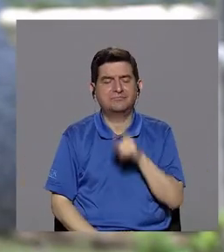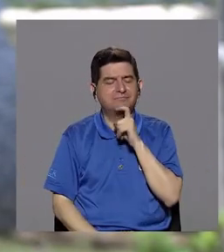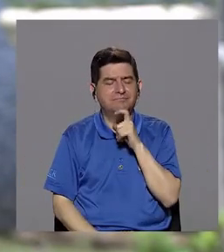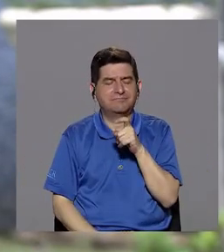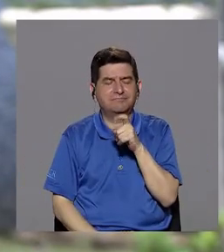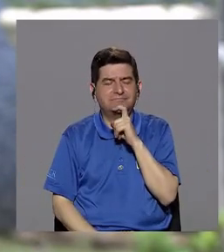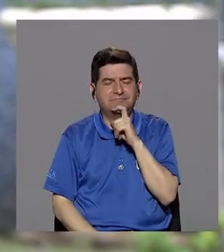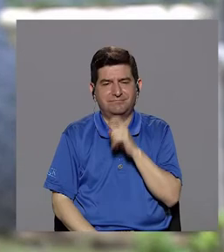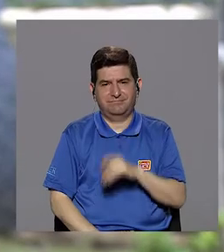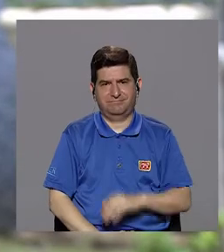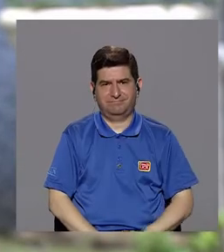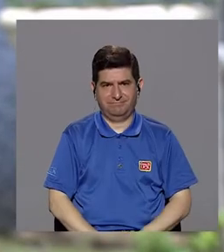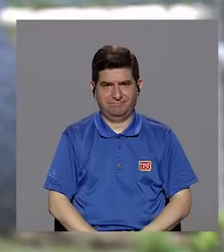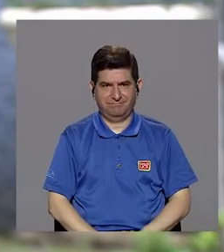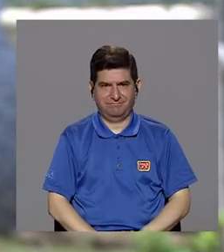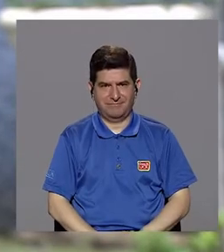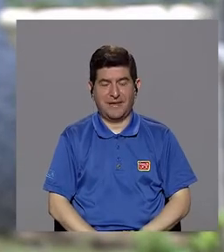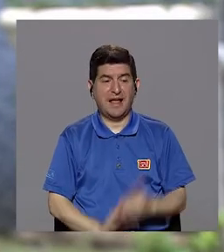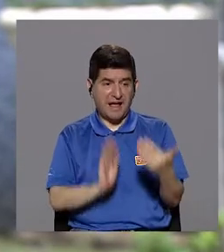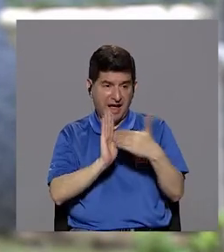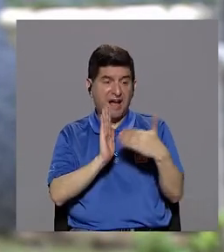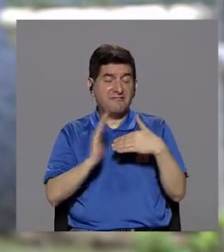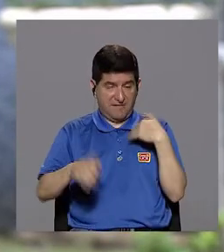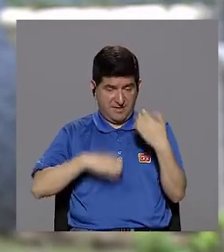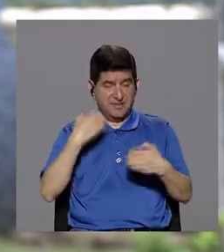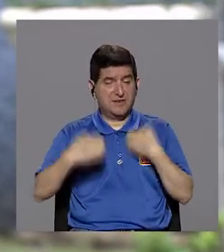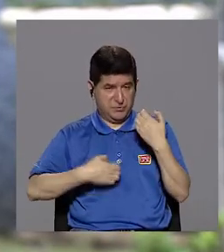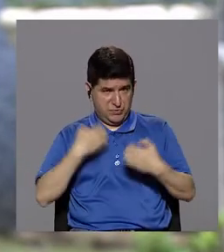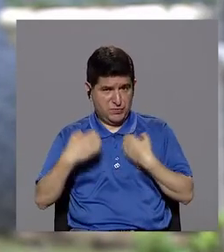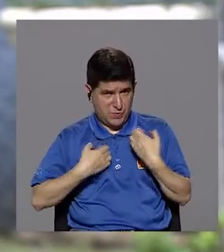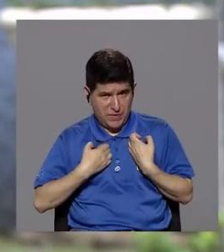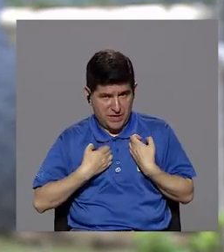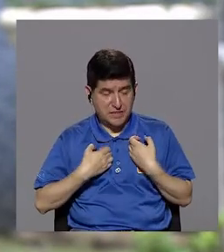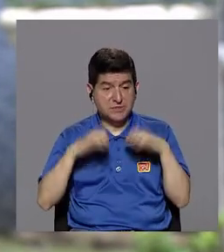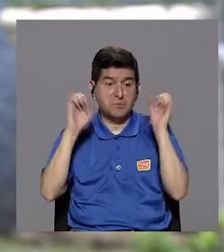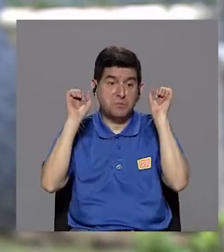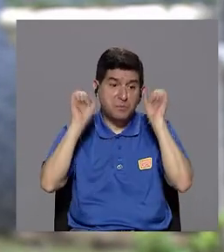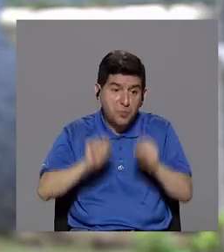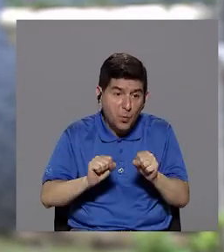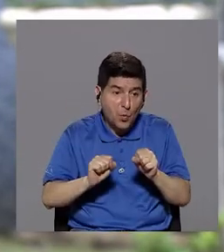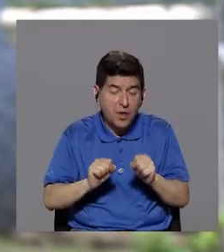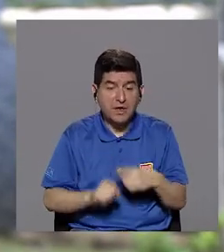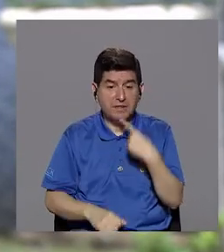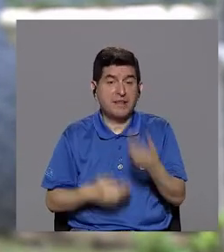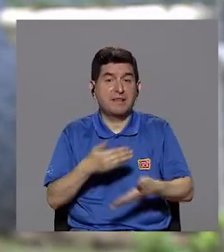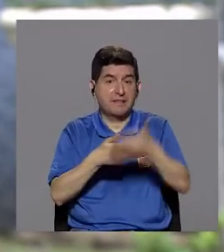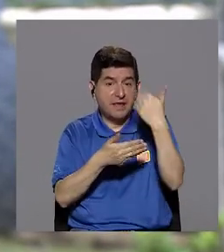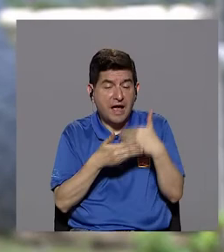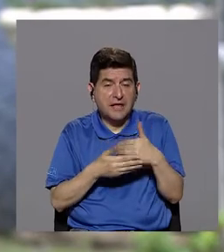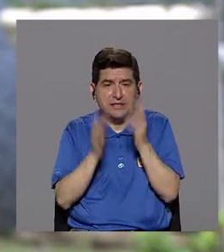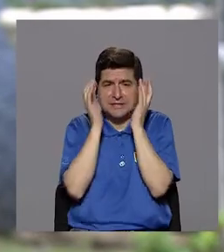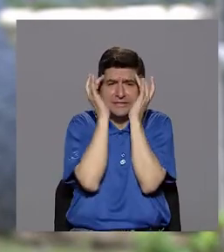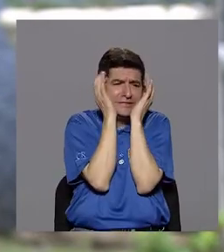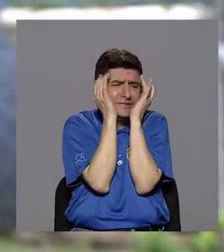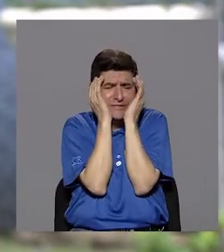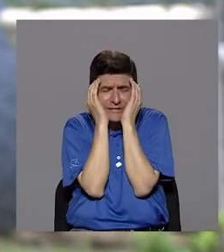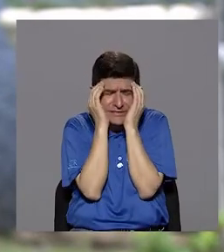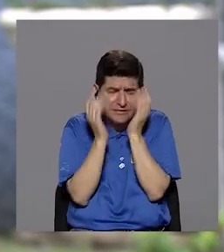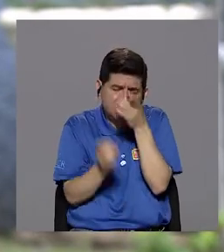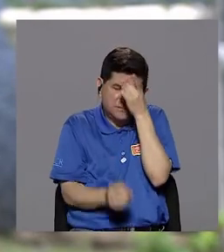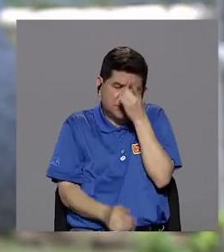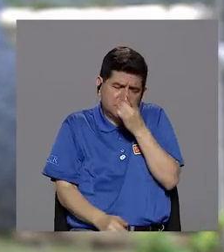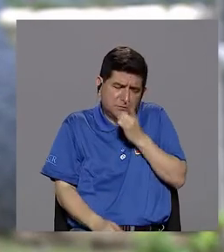difícil, entonces le afecta emocionalmente. Puede tener, como ya lo había mencionado, ansiedad,